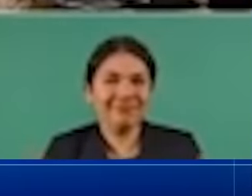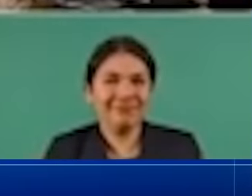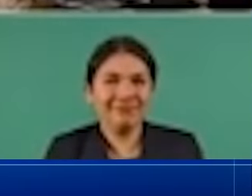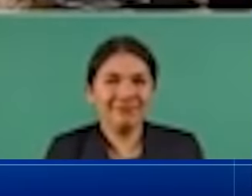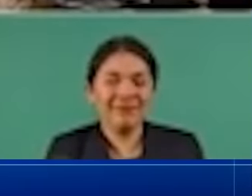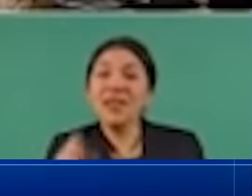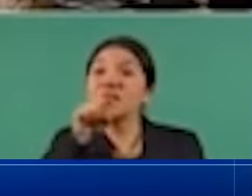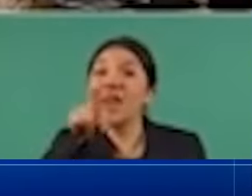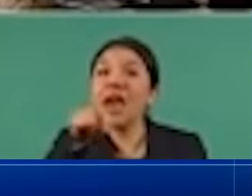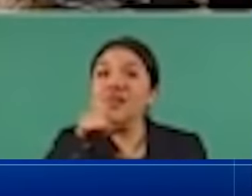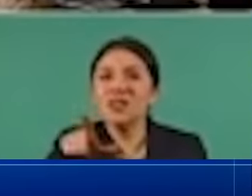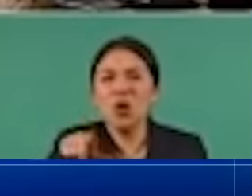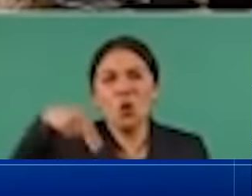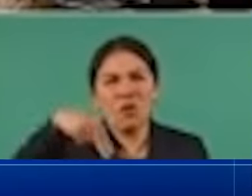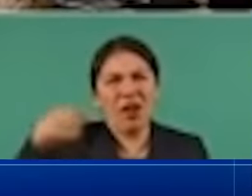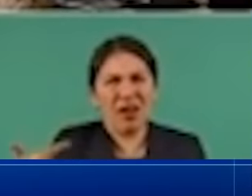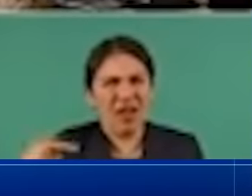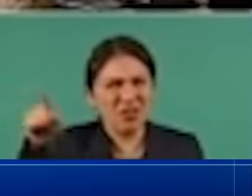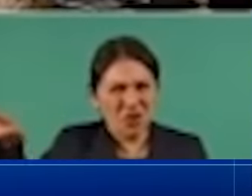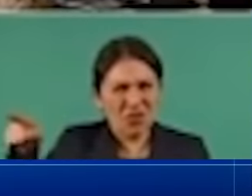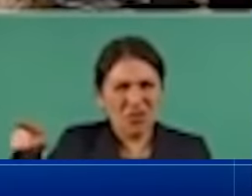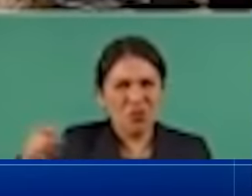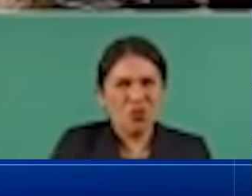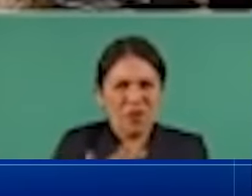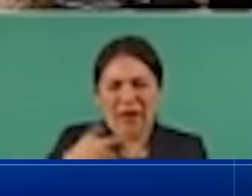El Jalisco Nueva Generación